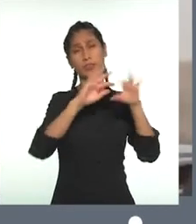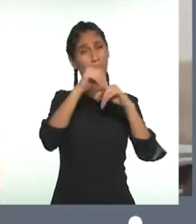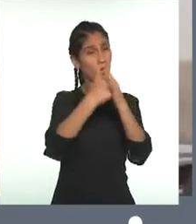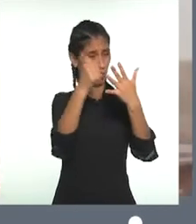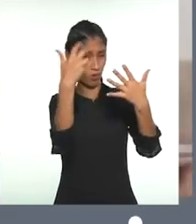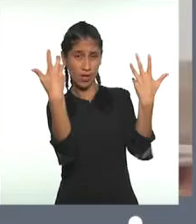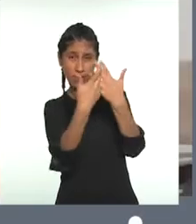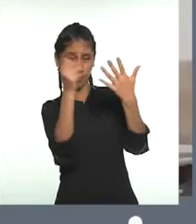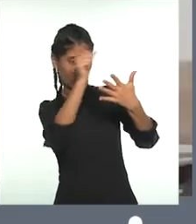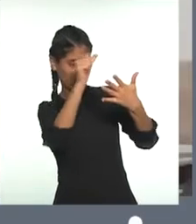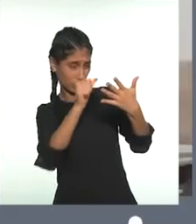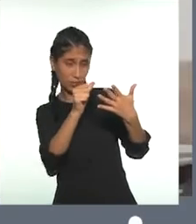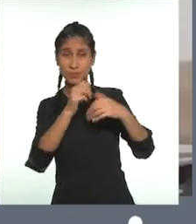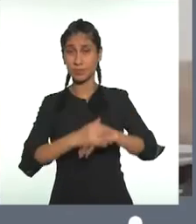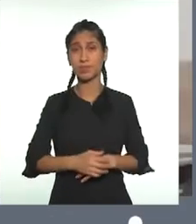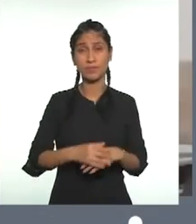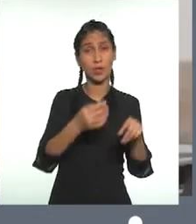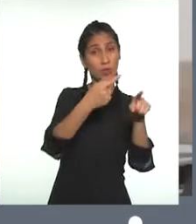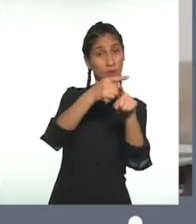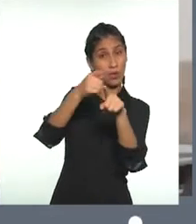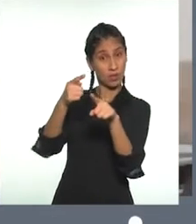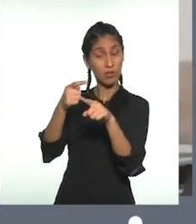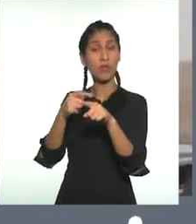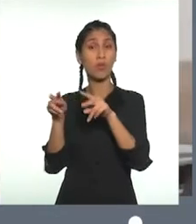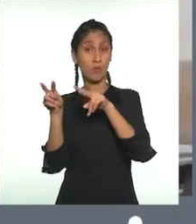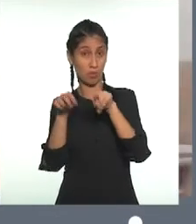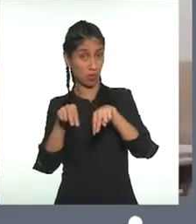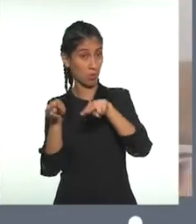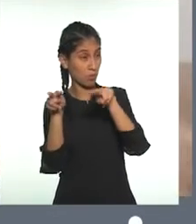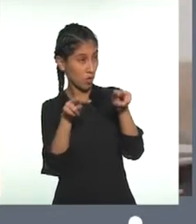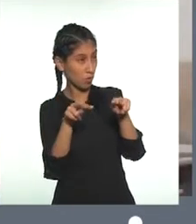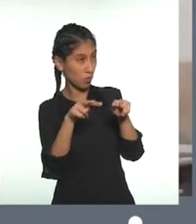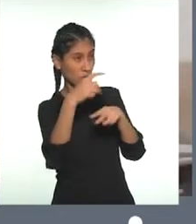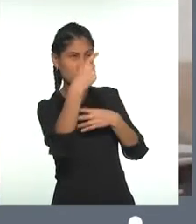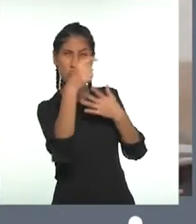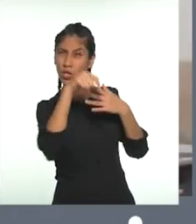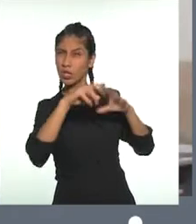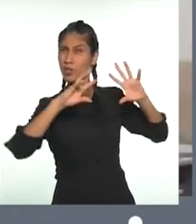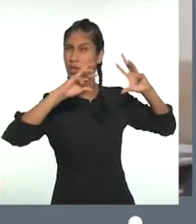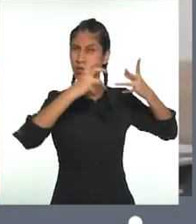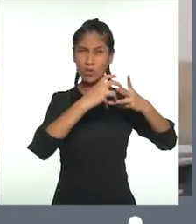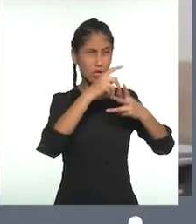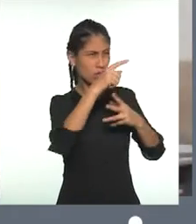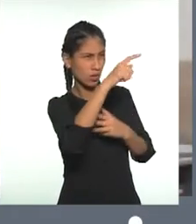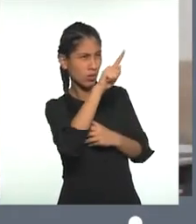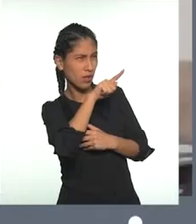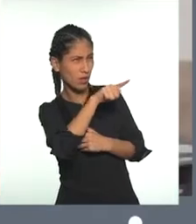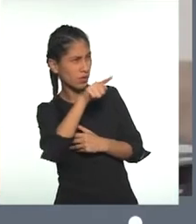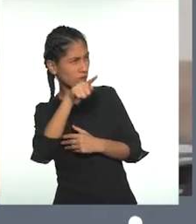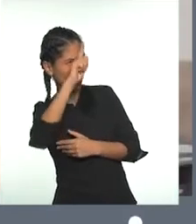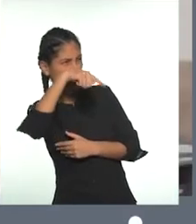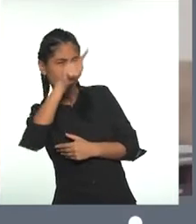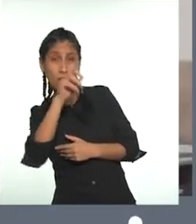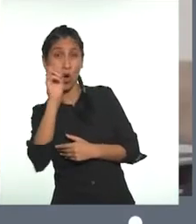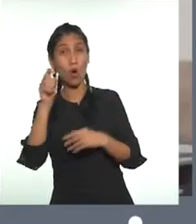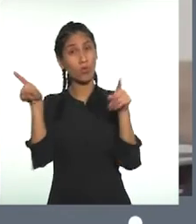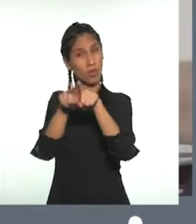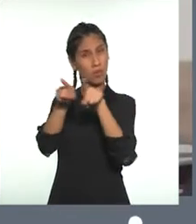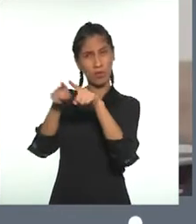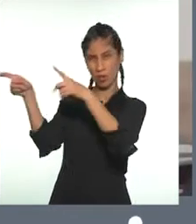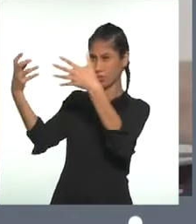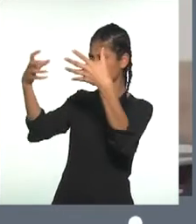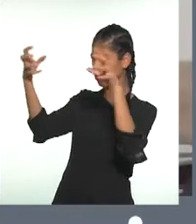desde diferentes disciplinas artísticas lo bueno, lo malo de nuestra sociedad, pero también nos va a dar la oportunidad